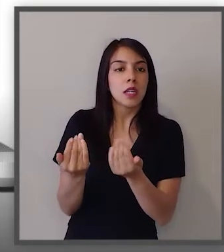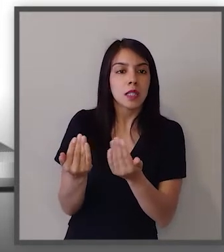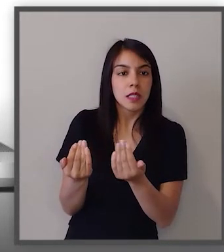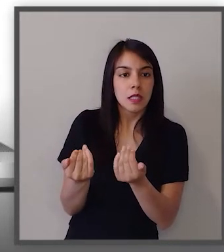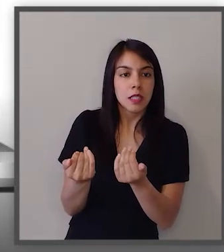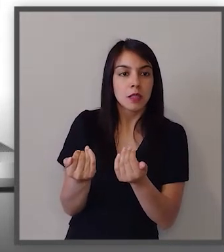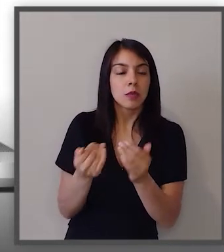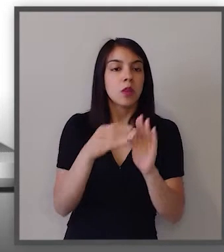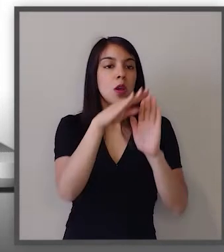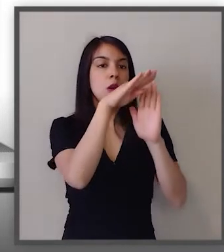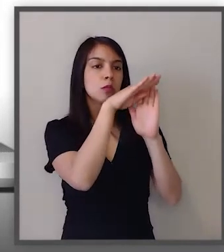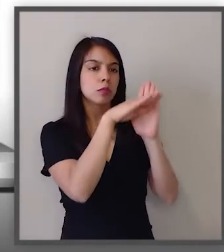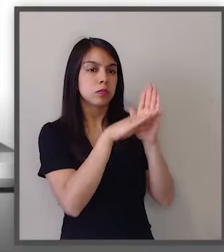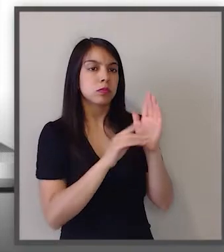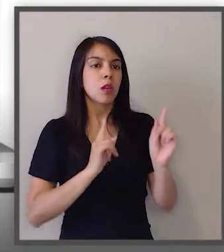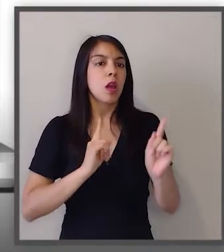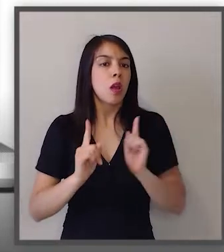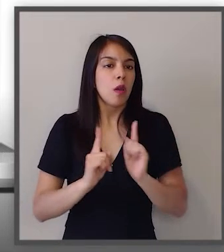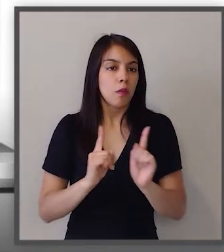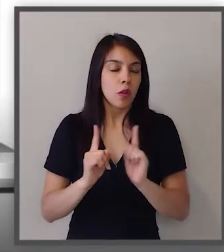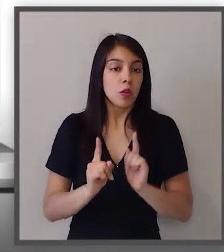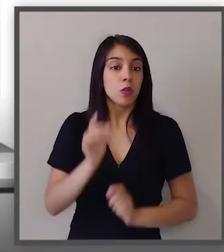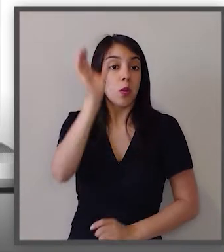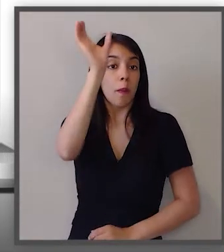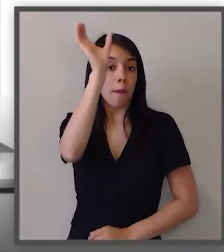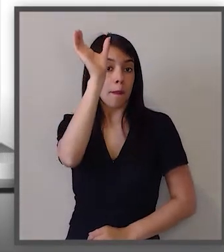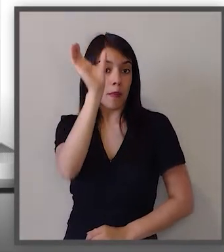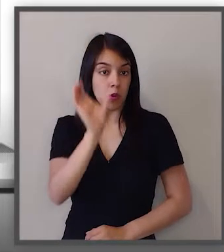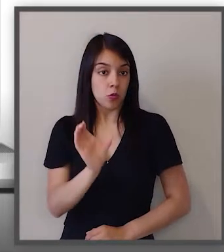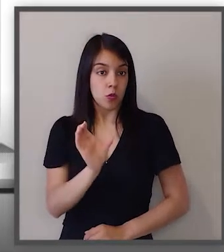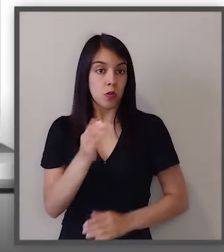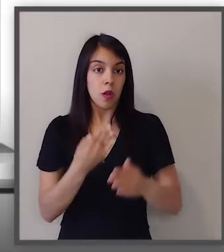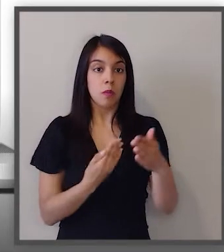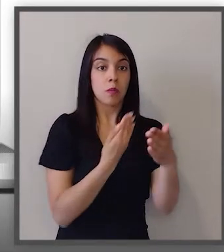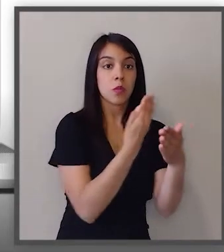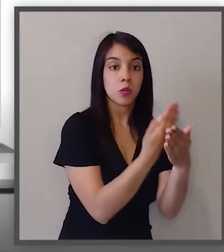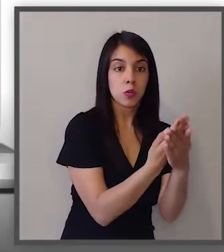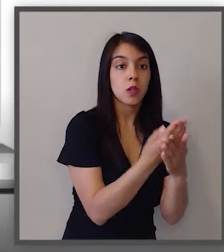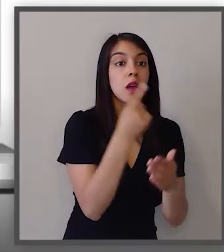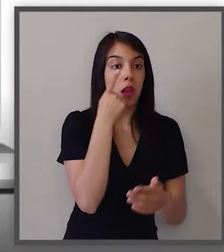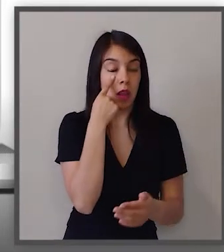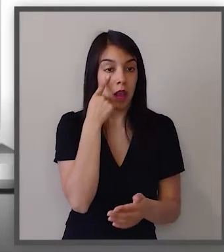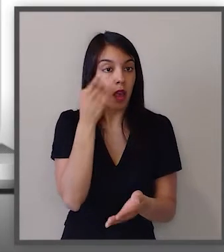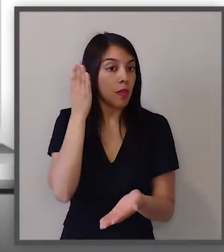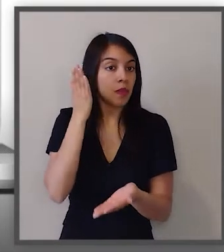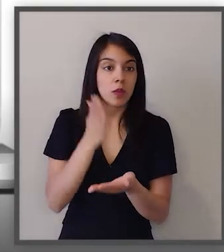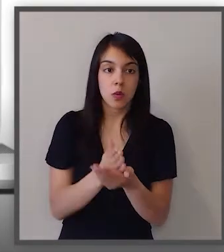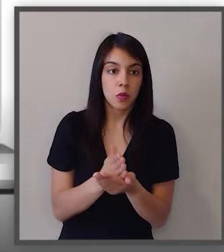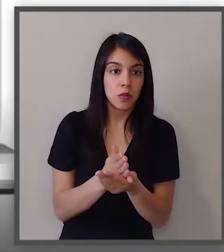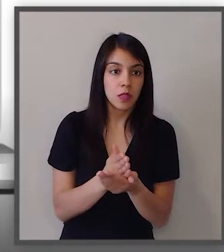estar orientado en el transcurso del proceso de reclutamiento y selección.